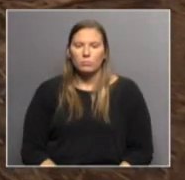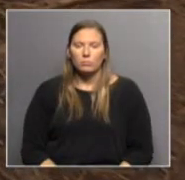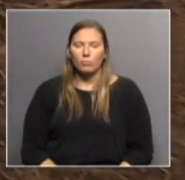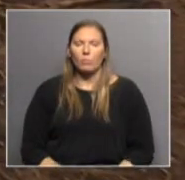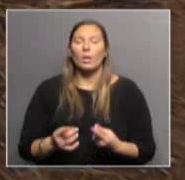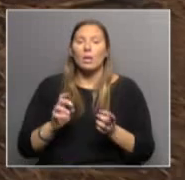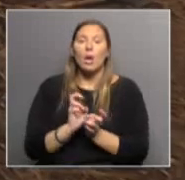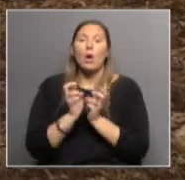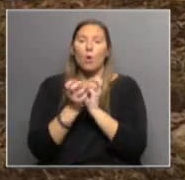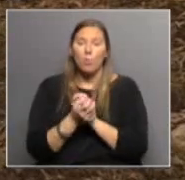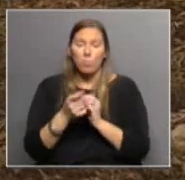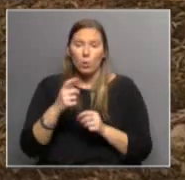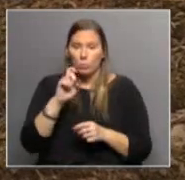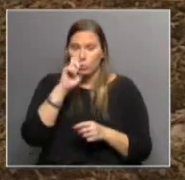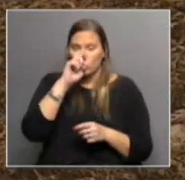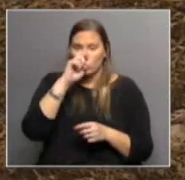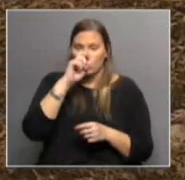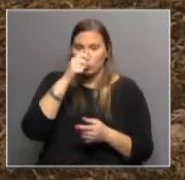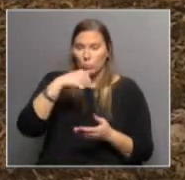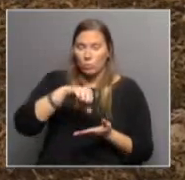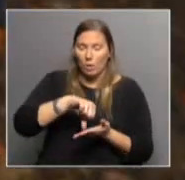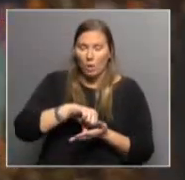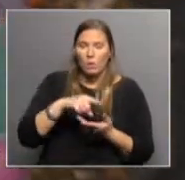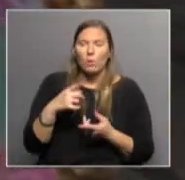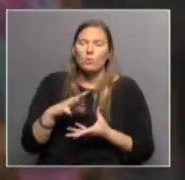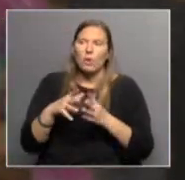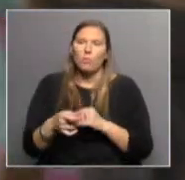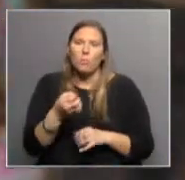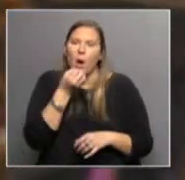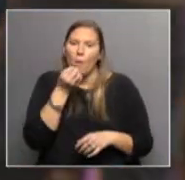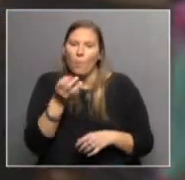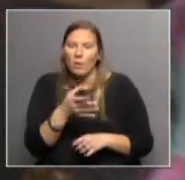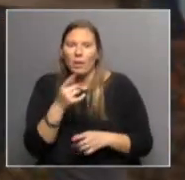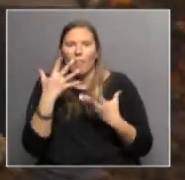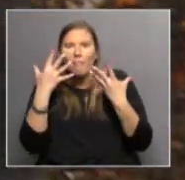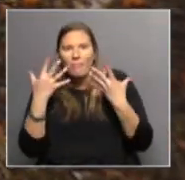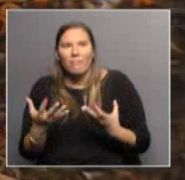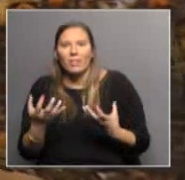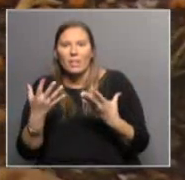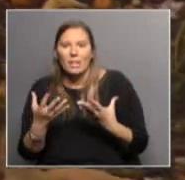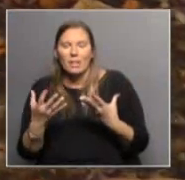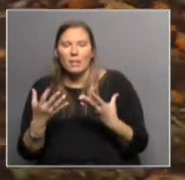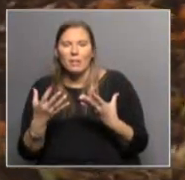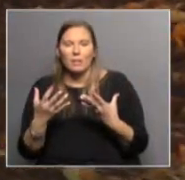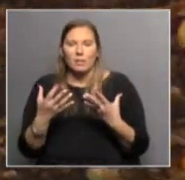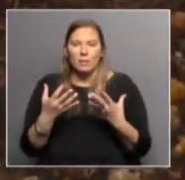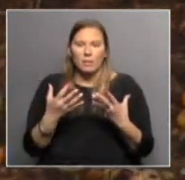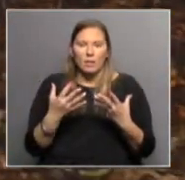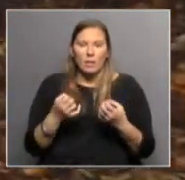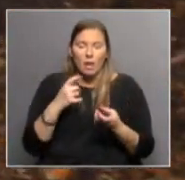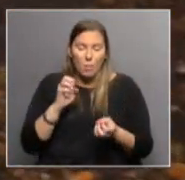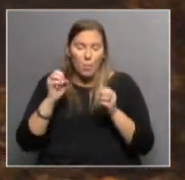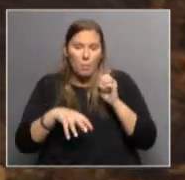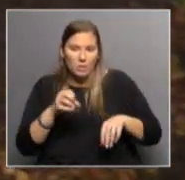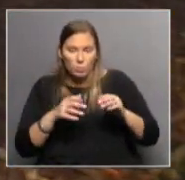Y Compost Ciudadano son como un gran aliado que tenemos en toda la parte de tratar de llegar a también tratar los residuos de